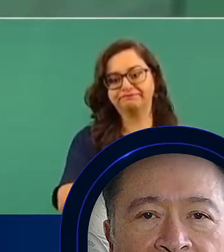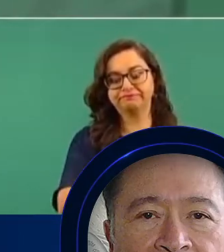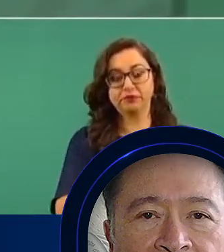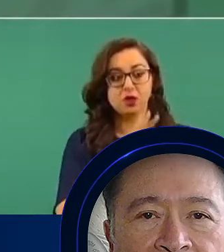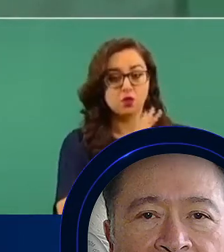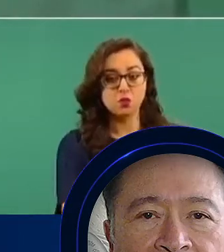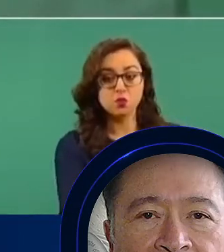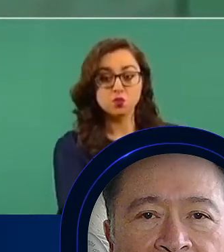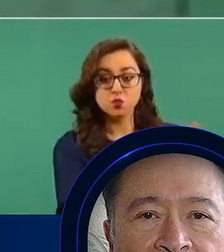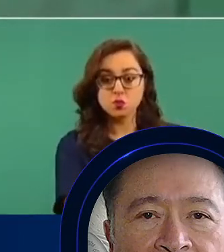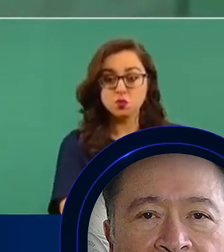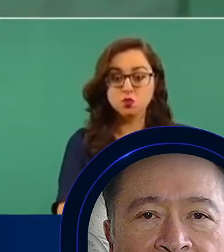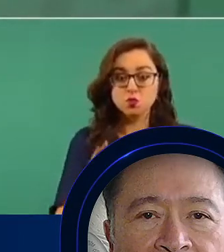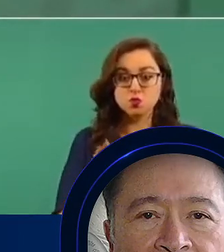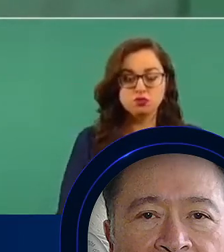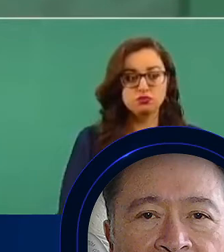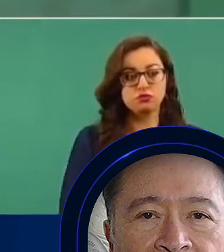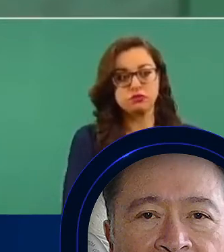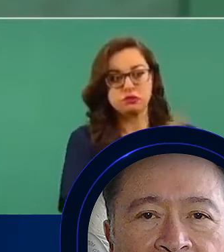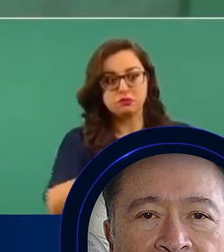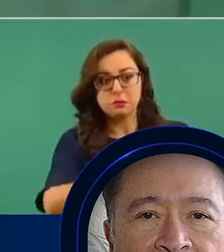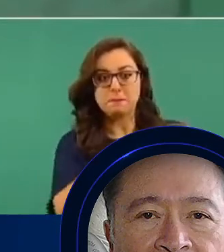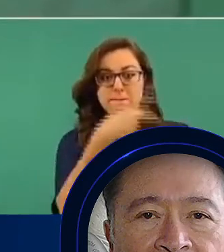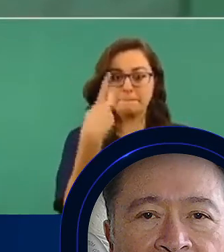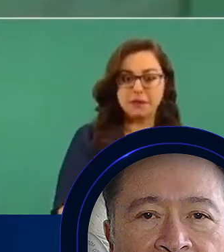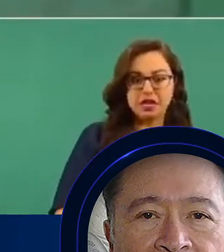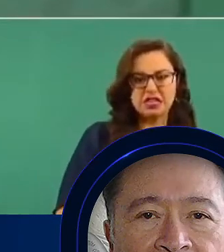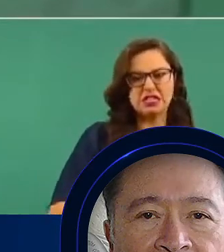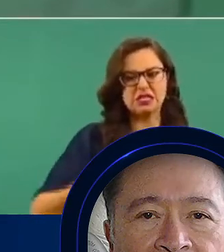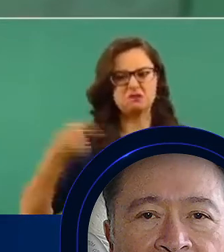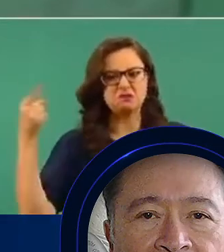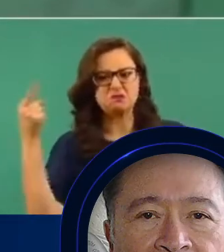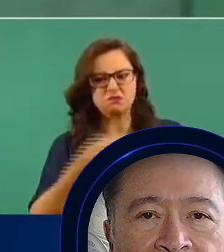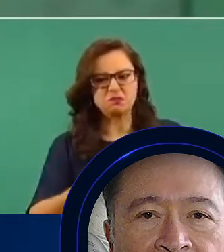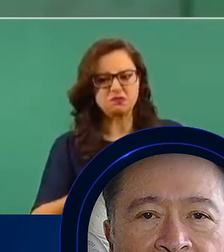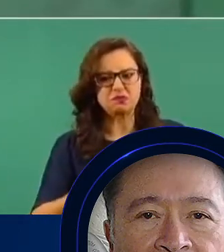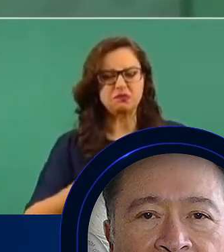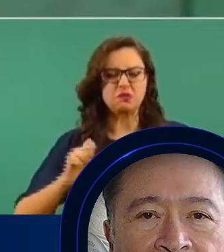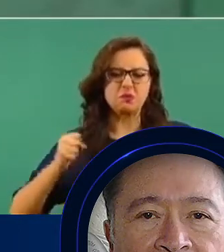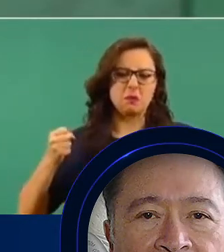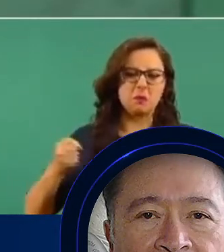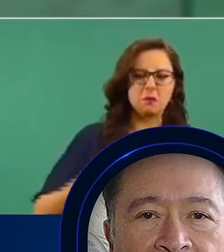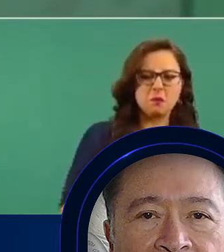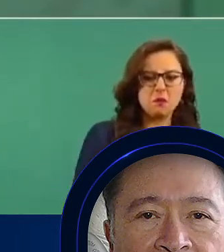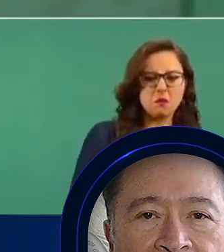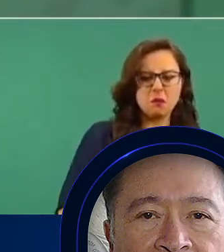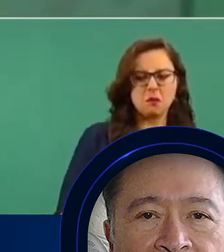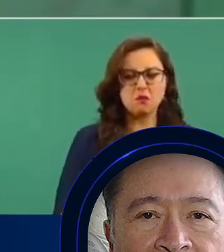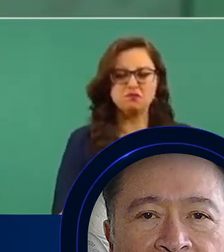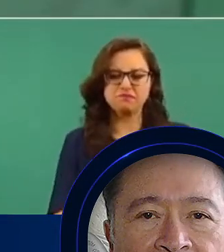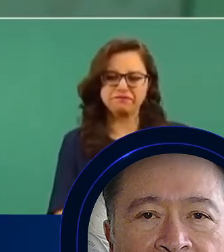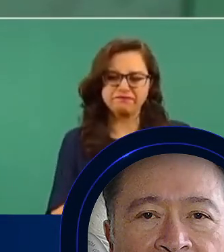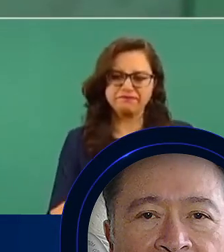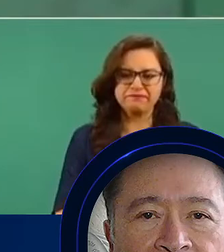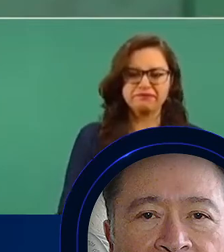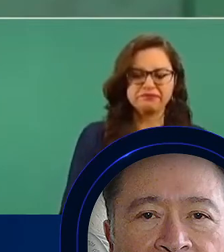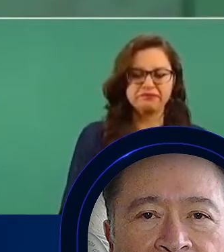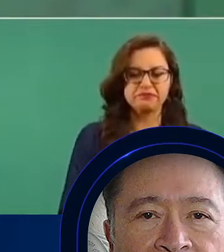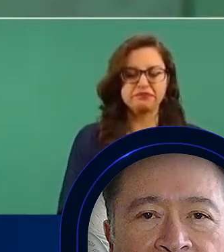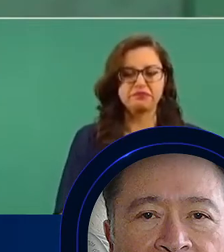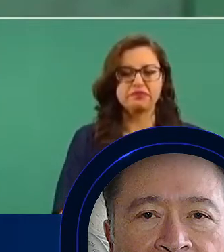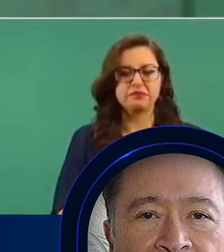es el candidato de Morena Mientras no se decida otra cosa Y ahora tendría que ser por